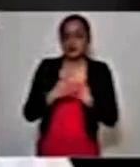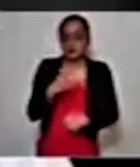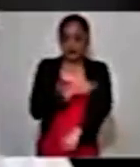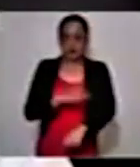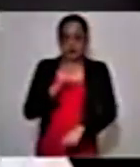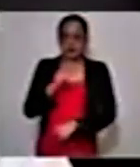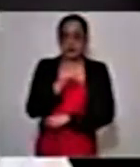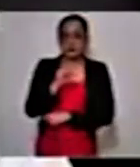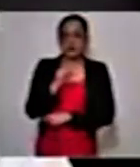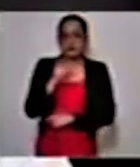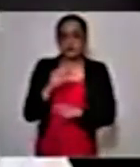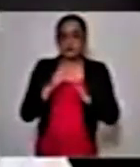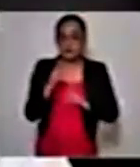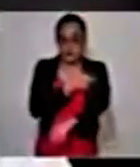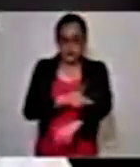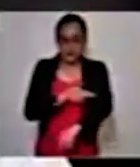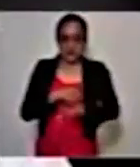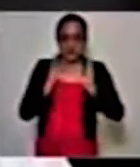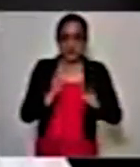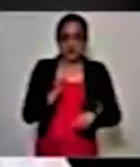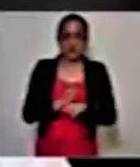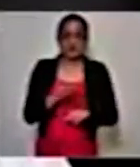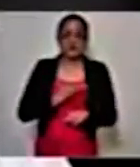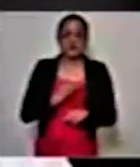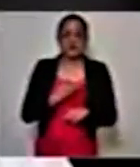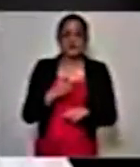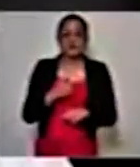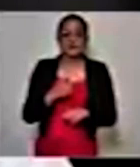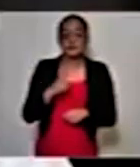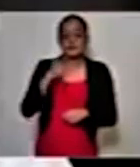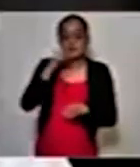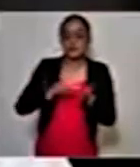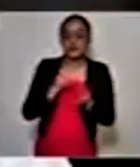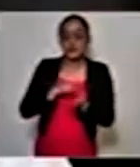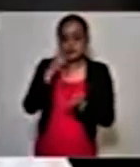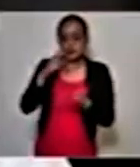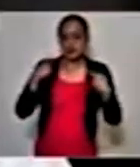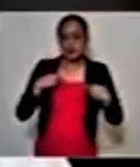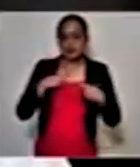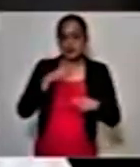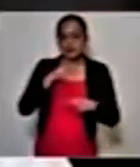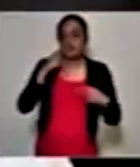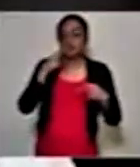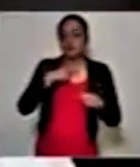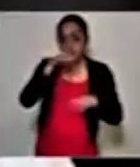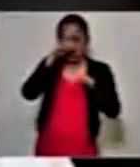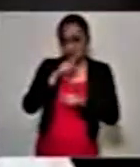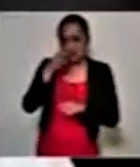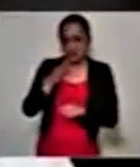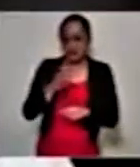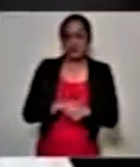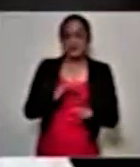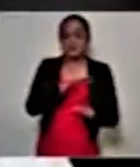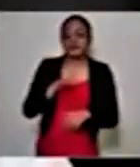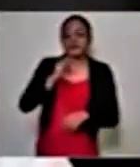las 176 casas reparadas, se cuenta con 175 actas firmadas a entera satisfacción de los usuarios. Asimismo, ya